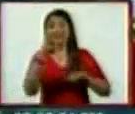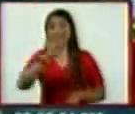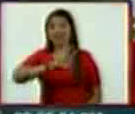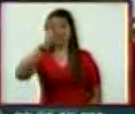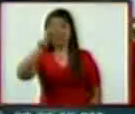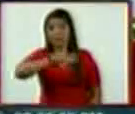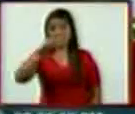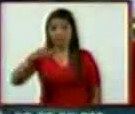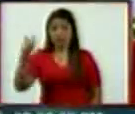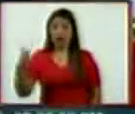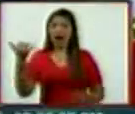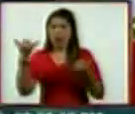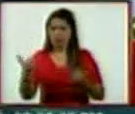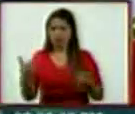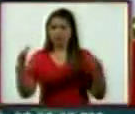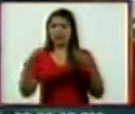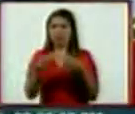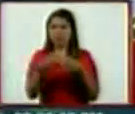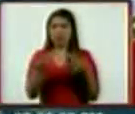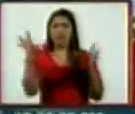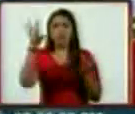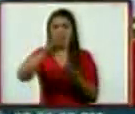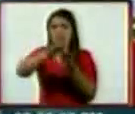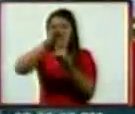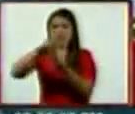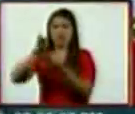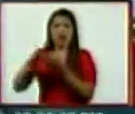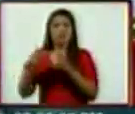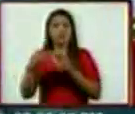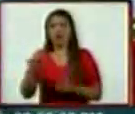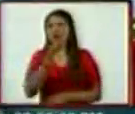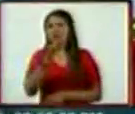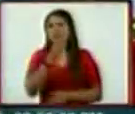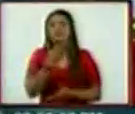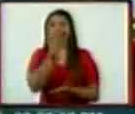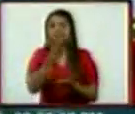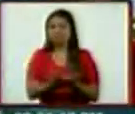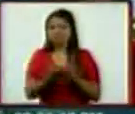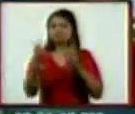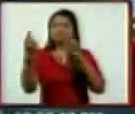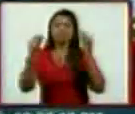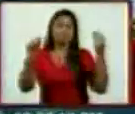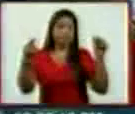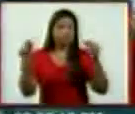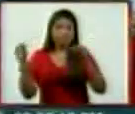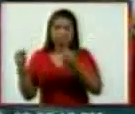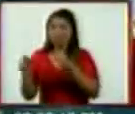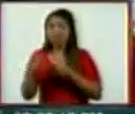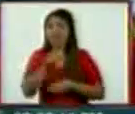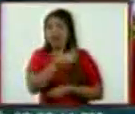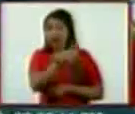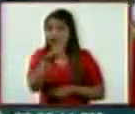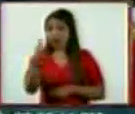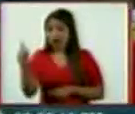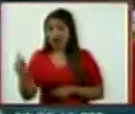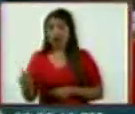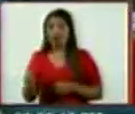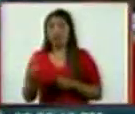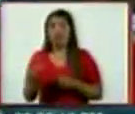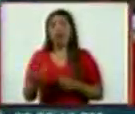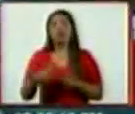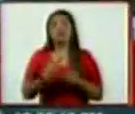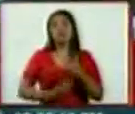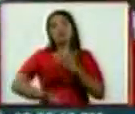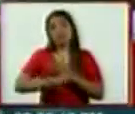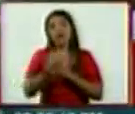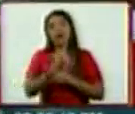este momento hay equipos sistematizando toda la información, todas las propuestas, toda la discusión que se dio hoy en cada una de estas mesas, y aún hay una